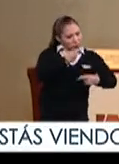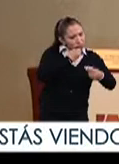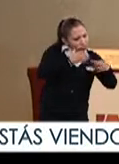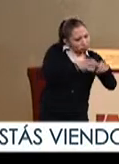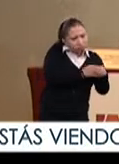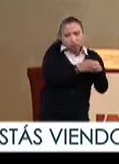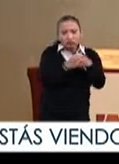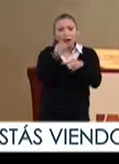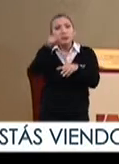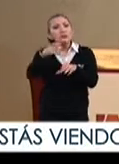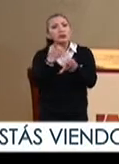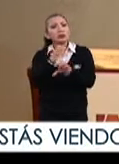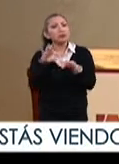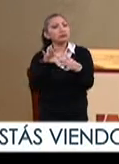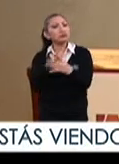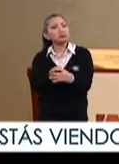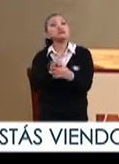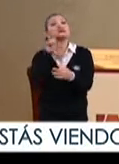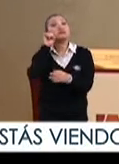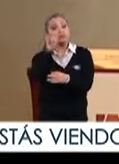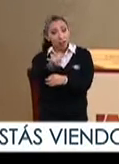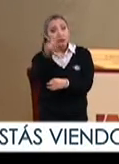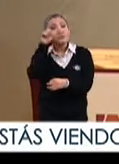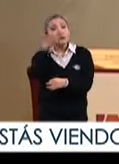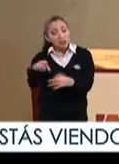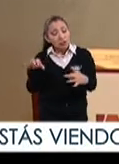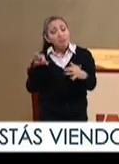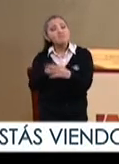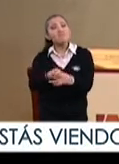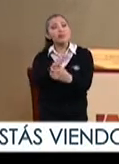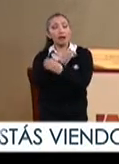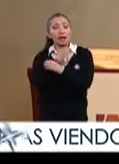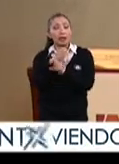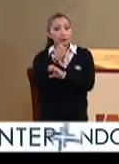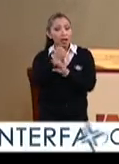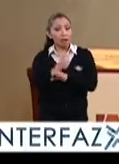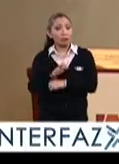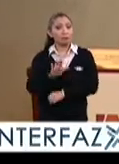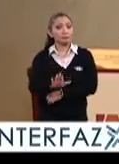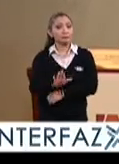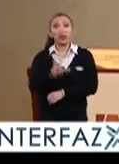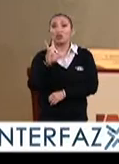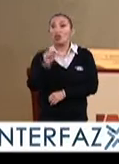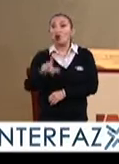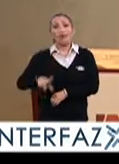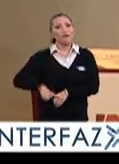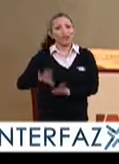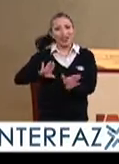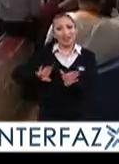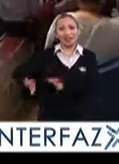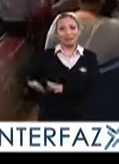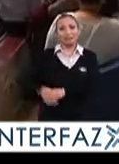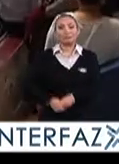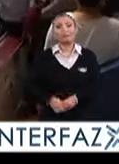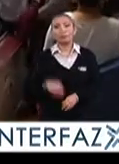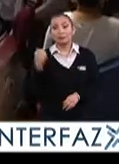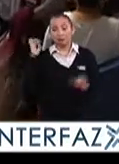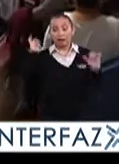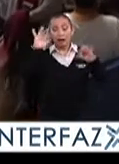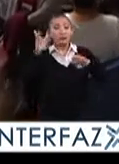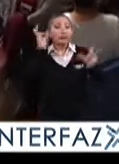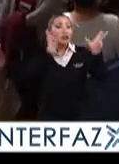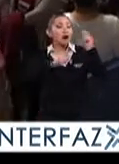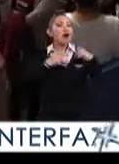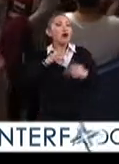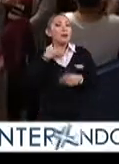son parte del Estado, sí, son parte del Estado, no del gobierno. En el foro se escuchó